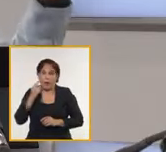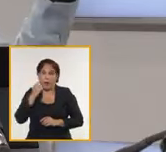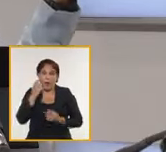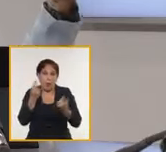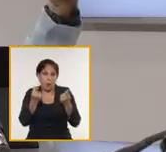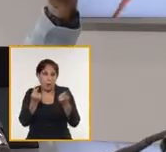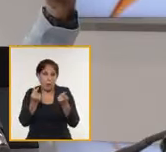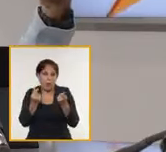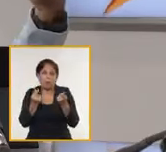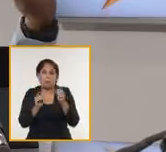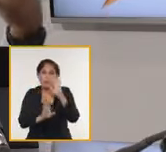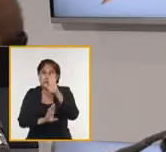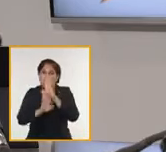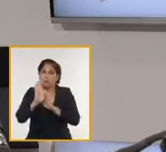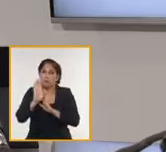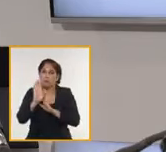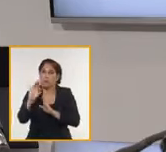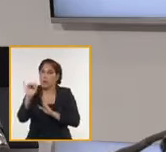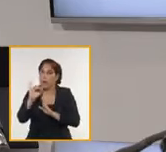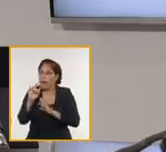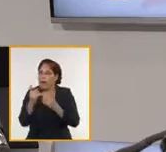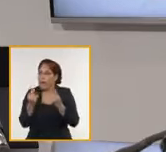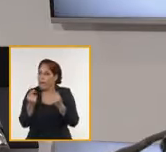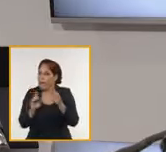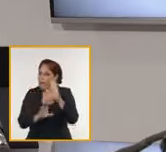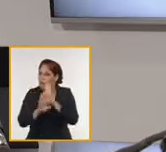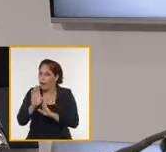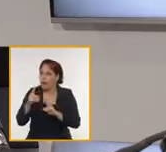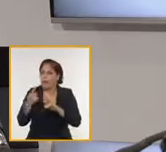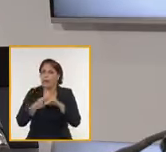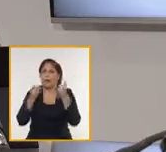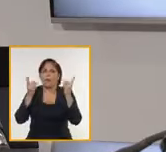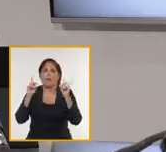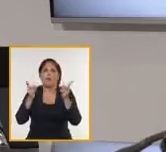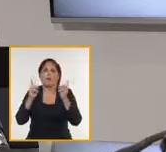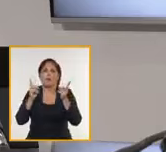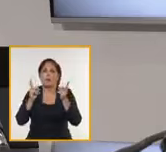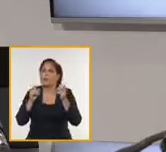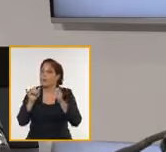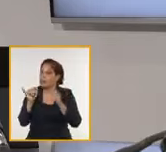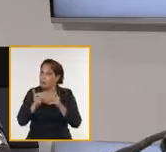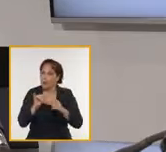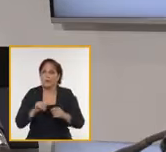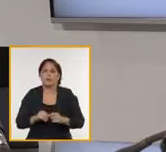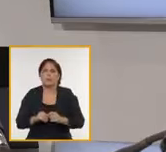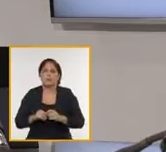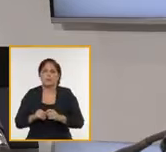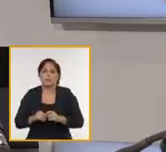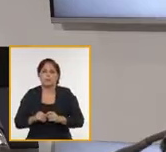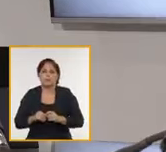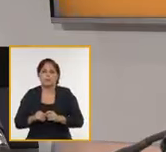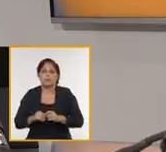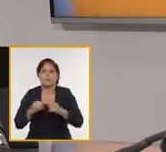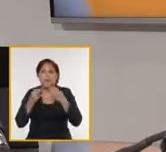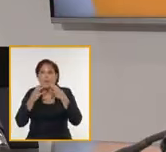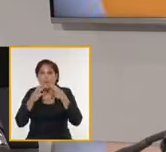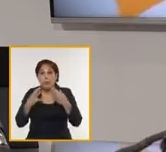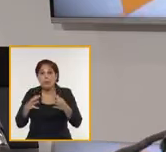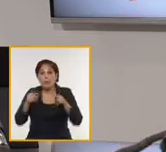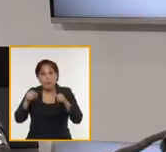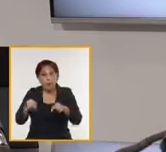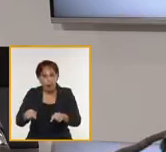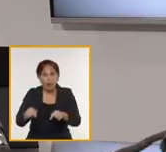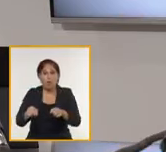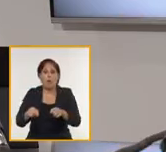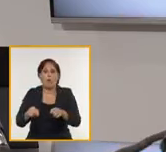económico, también viene el péndulo de político, es decir, la gran relevancia que está